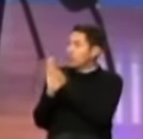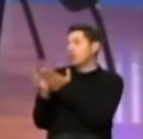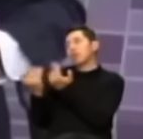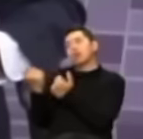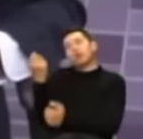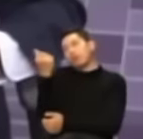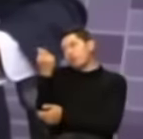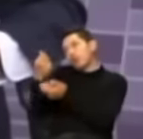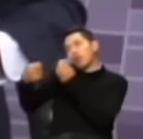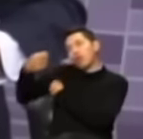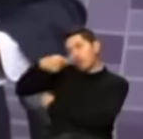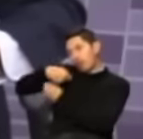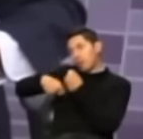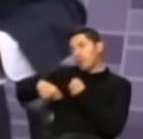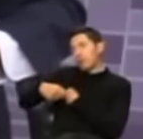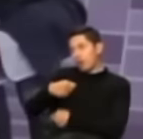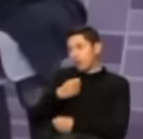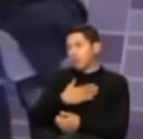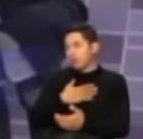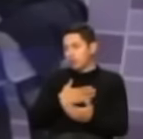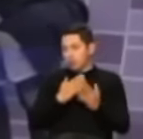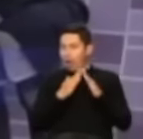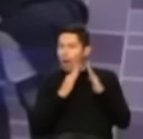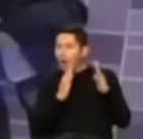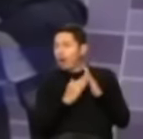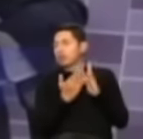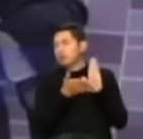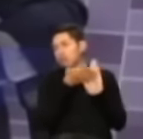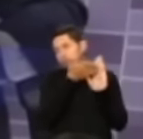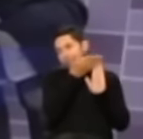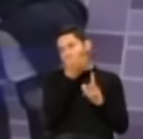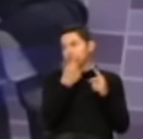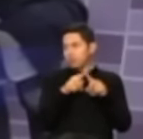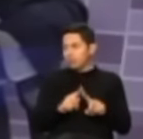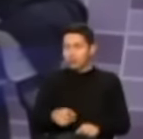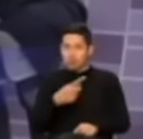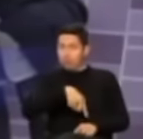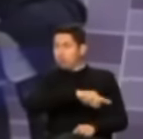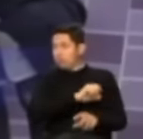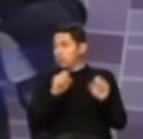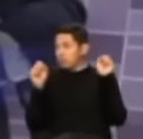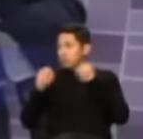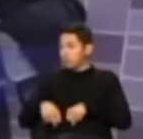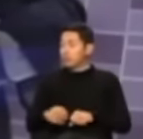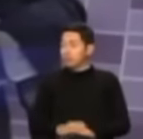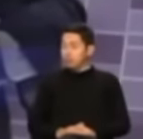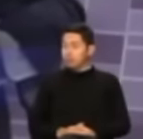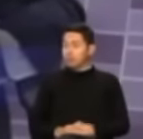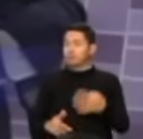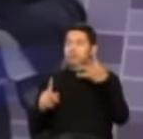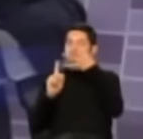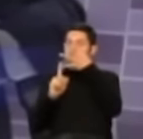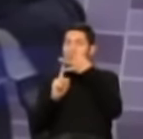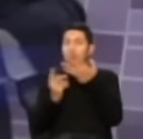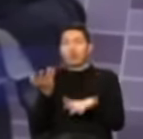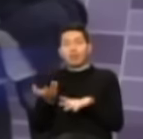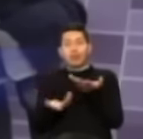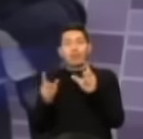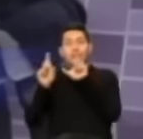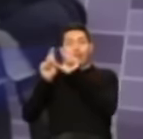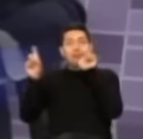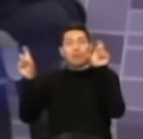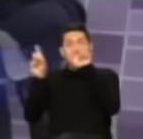renta. Exoneración del impuesto a las donaciones destinadas a los afectados. Sí, de tal forma que si hay empresas que